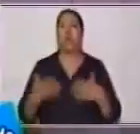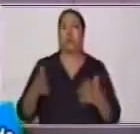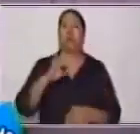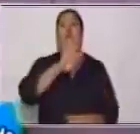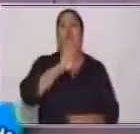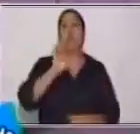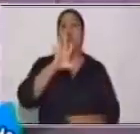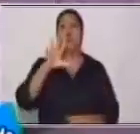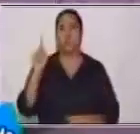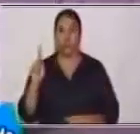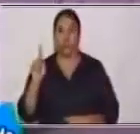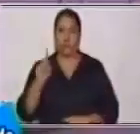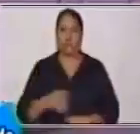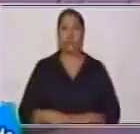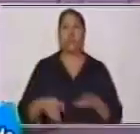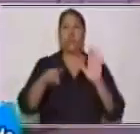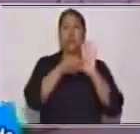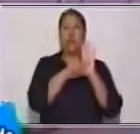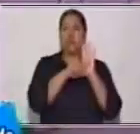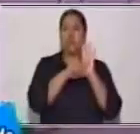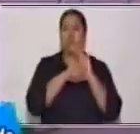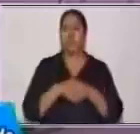451 negativos. Menos